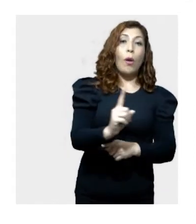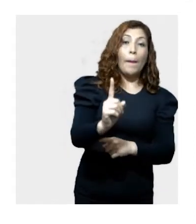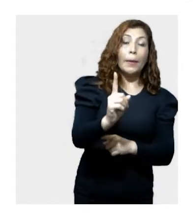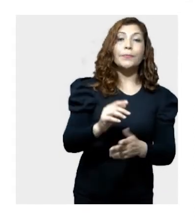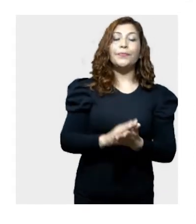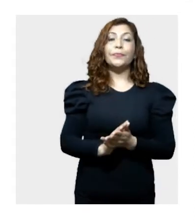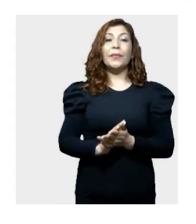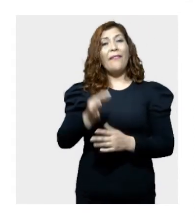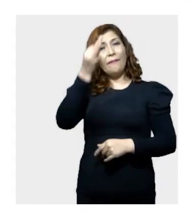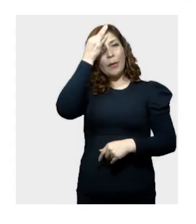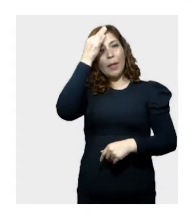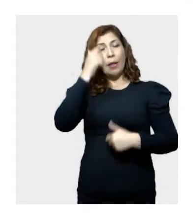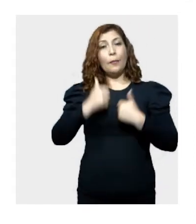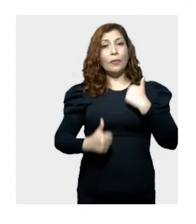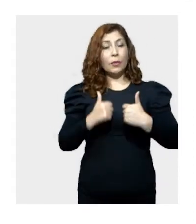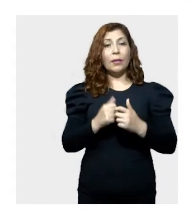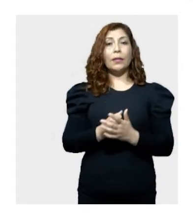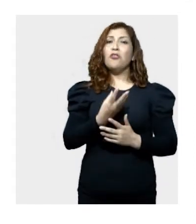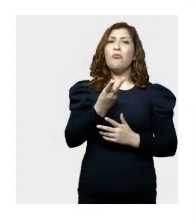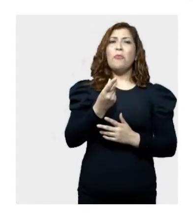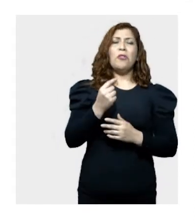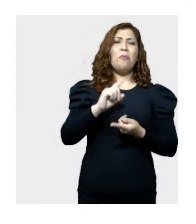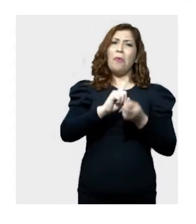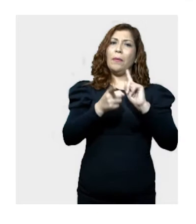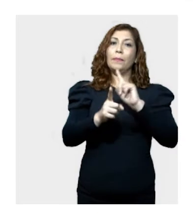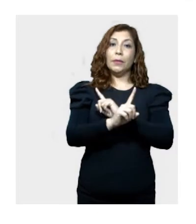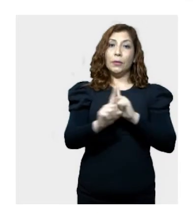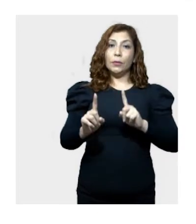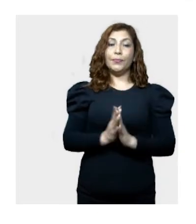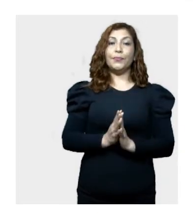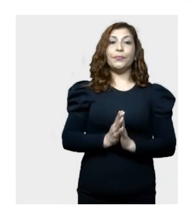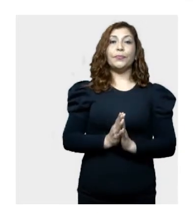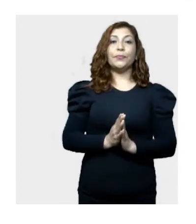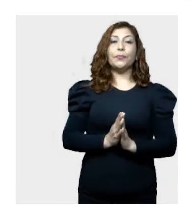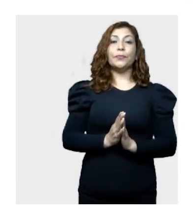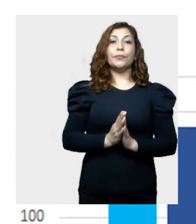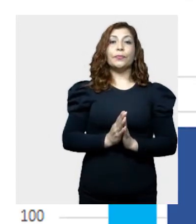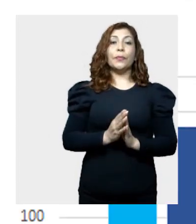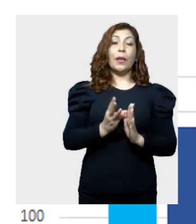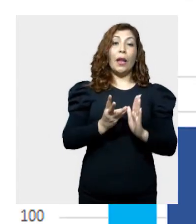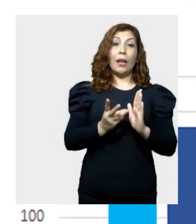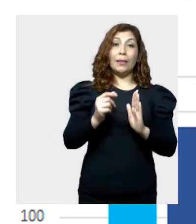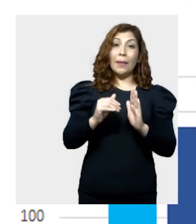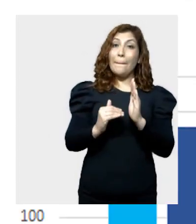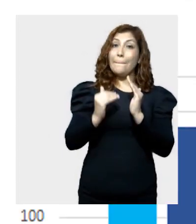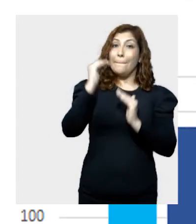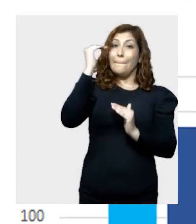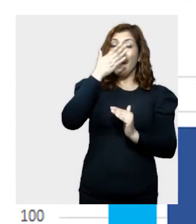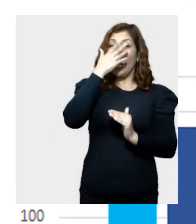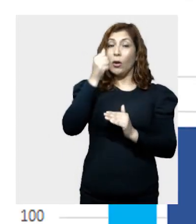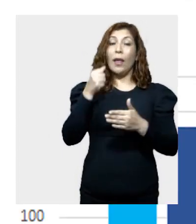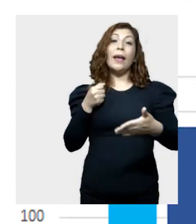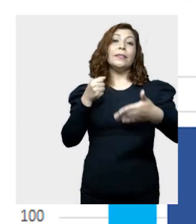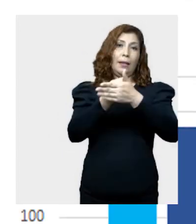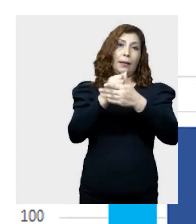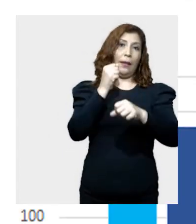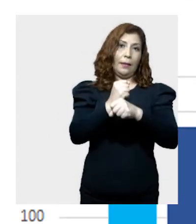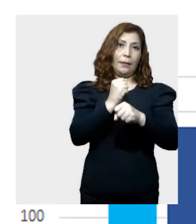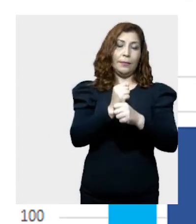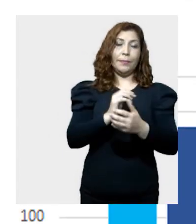enfermedades profesionales, el número no presentó variaciones. El índice con mejores resultados fue el de accidentes de